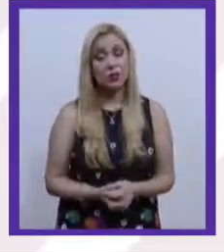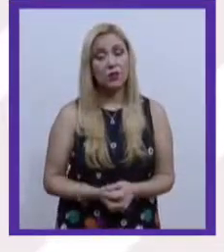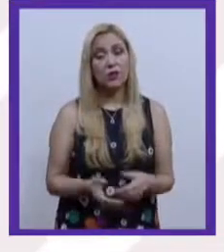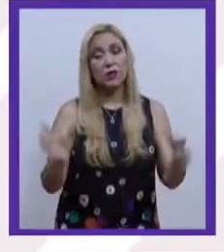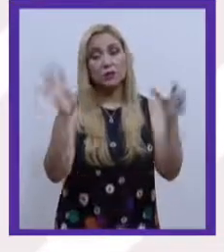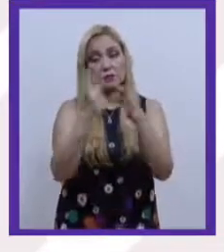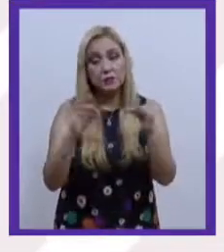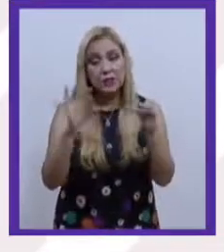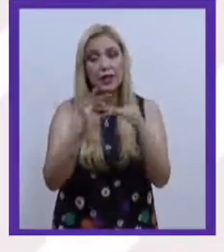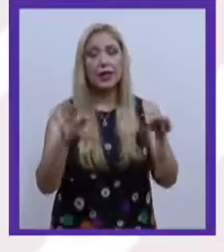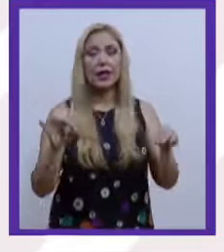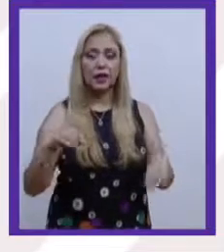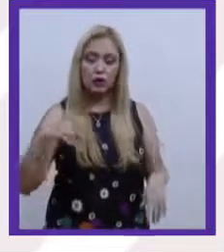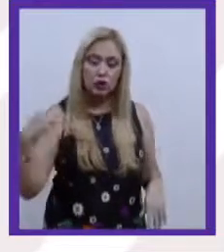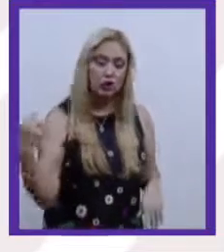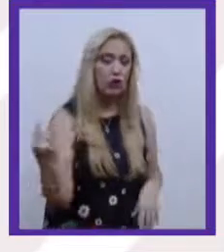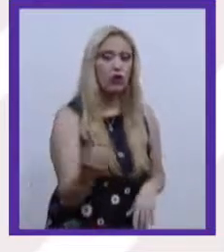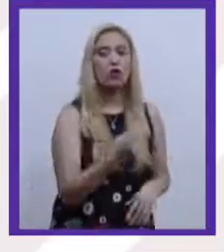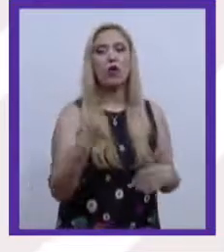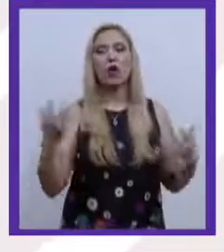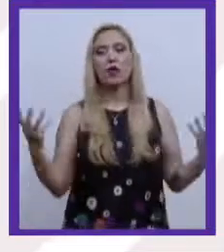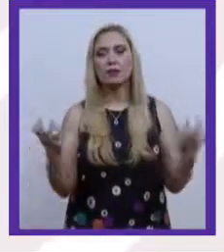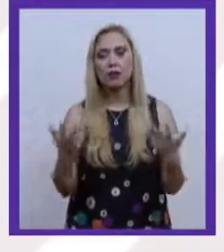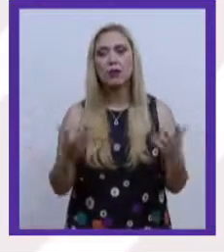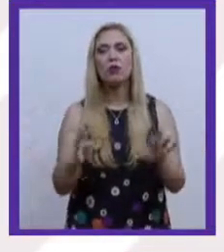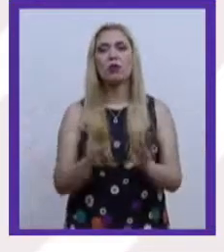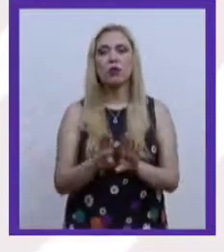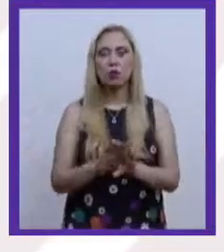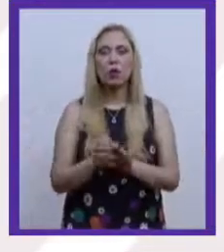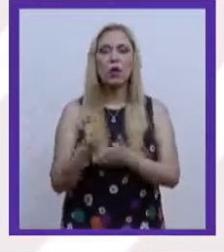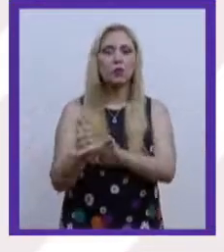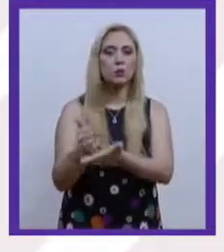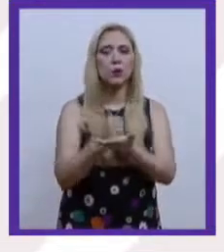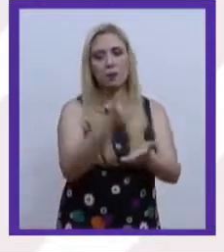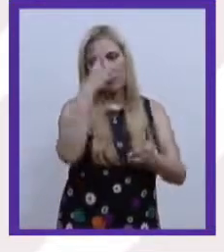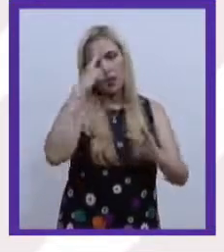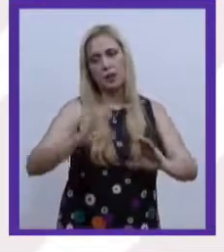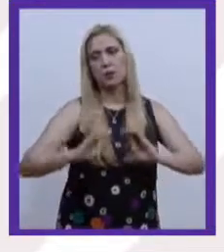del sistema nacional. Estamos creando este sistema nacional de cuidados.